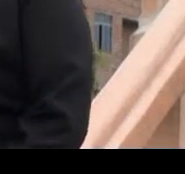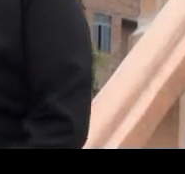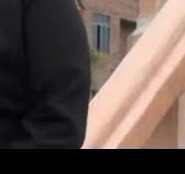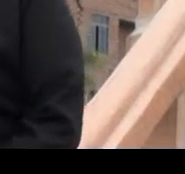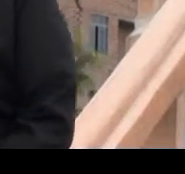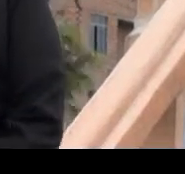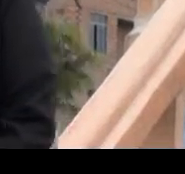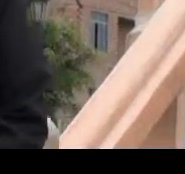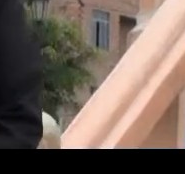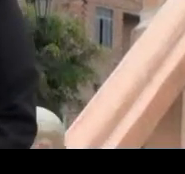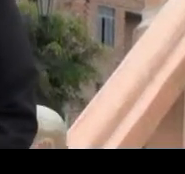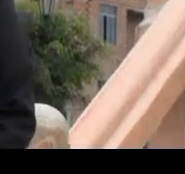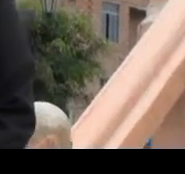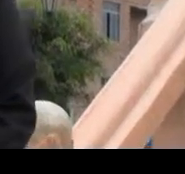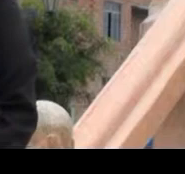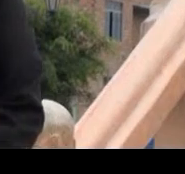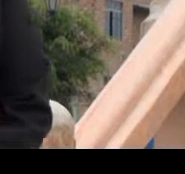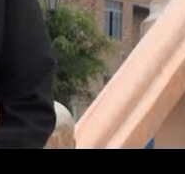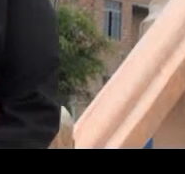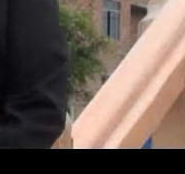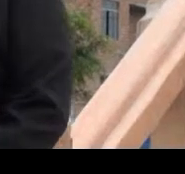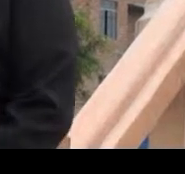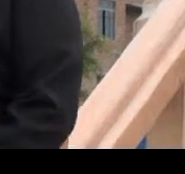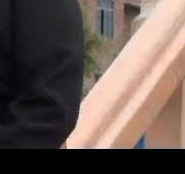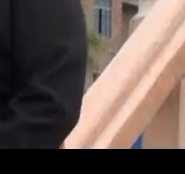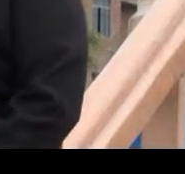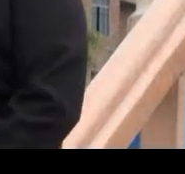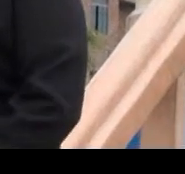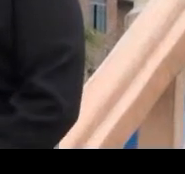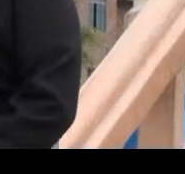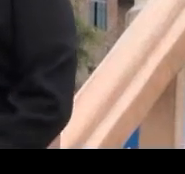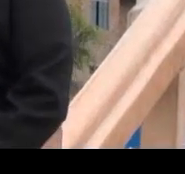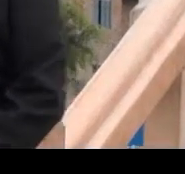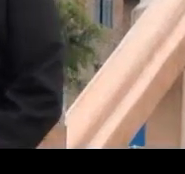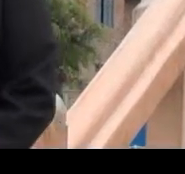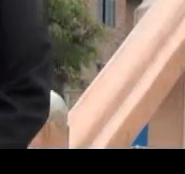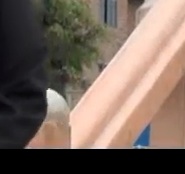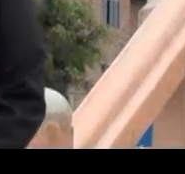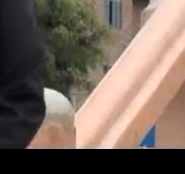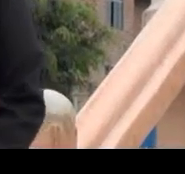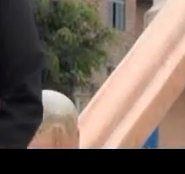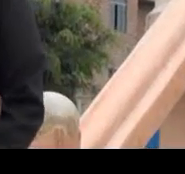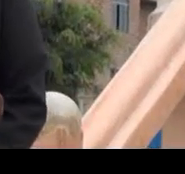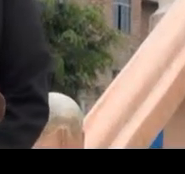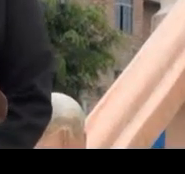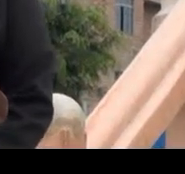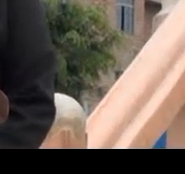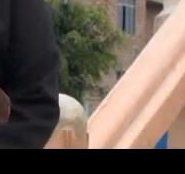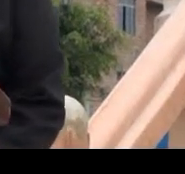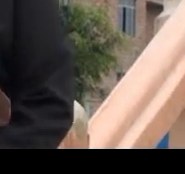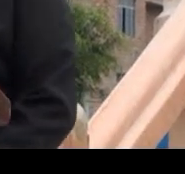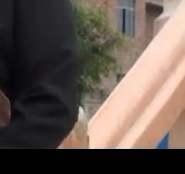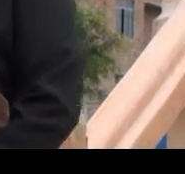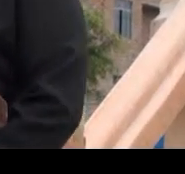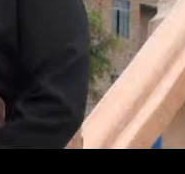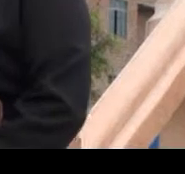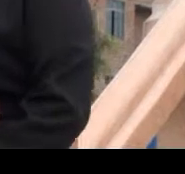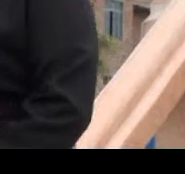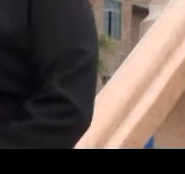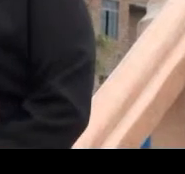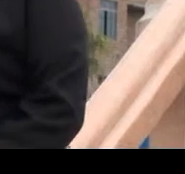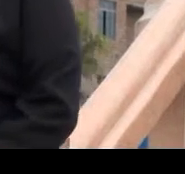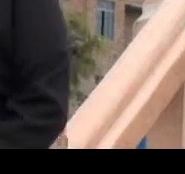logrando, puesto que en la primera gestión habíamos gestionado de la Biblioteca Nacional al nombre del director de la Biblioteca